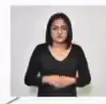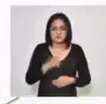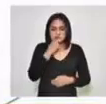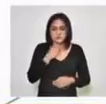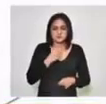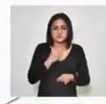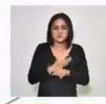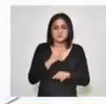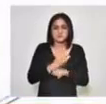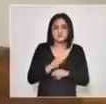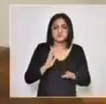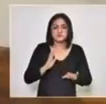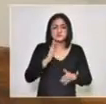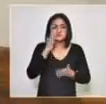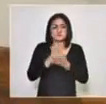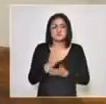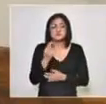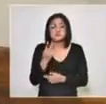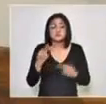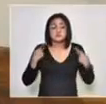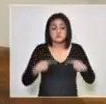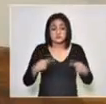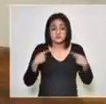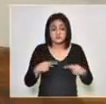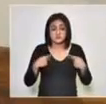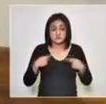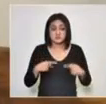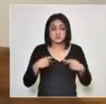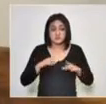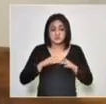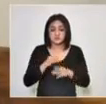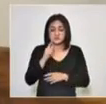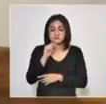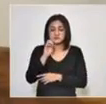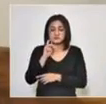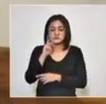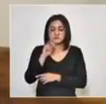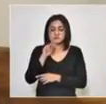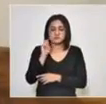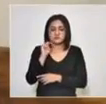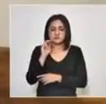que es un bloqueo de 25 personas de la comunidad de Tepetén.